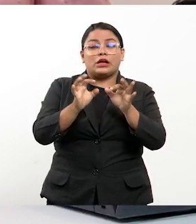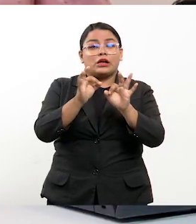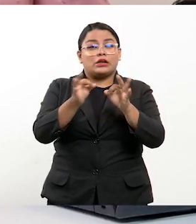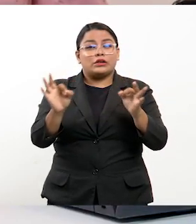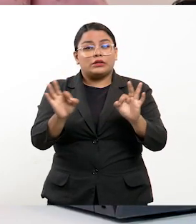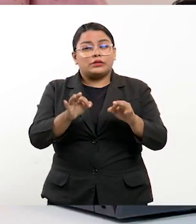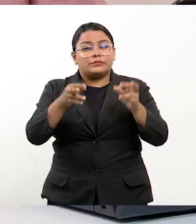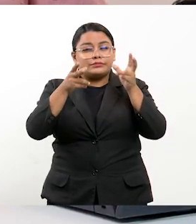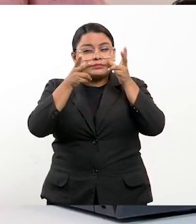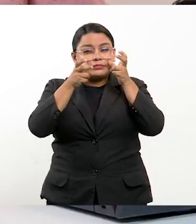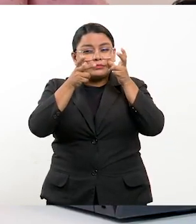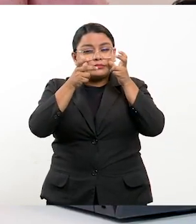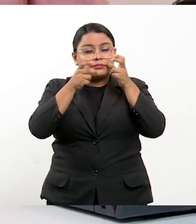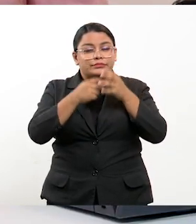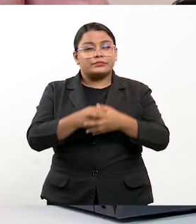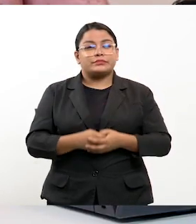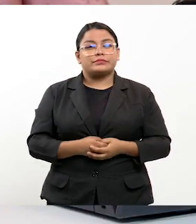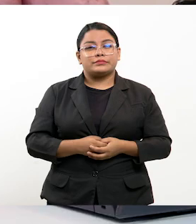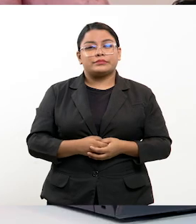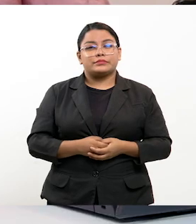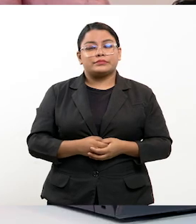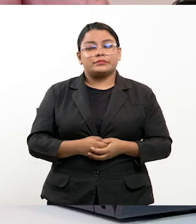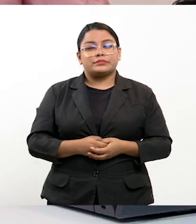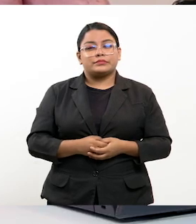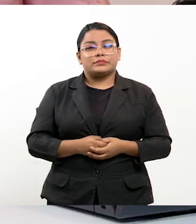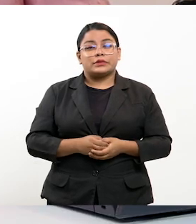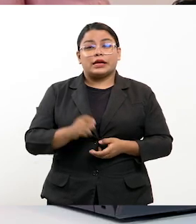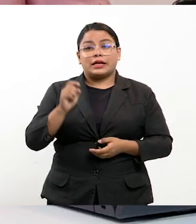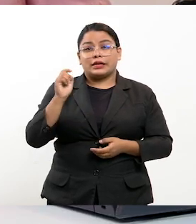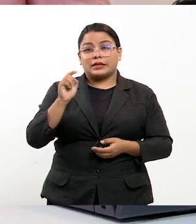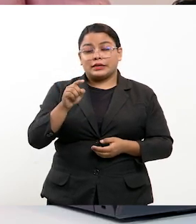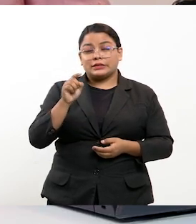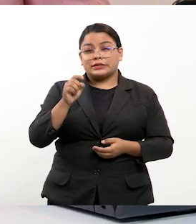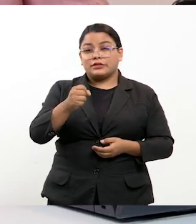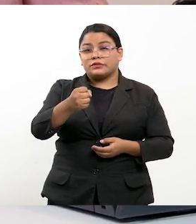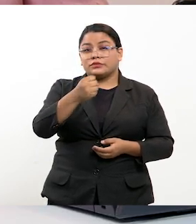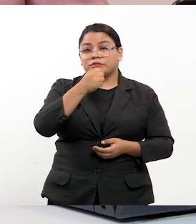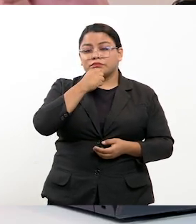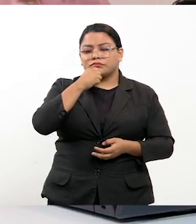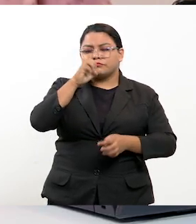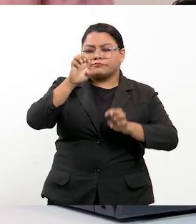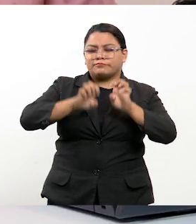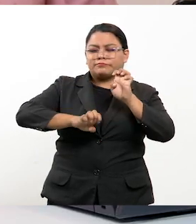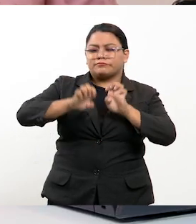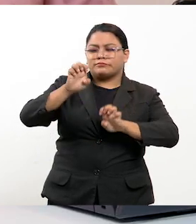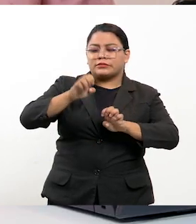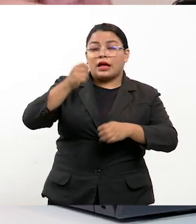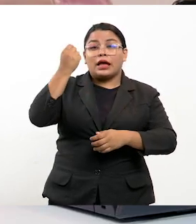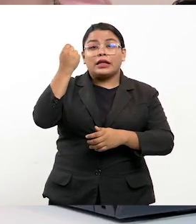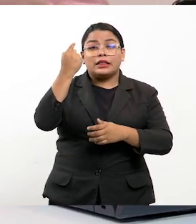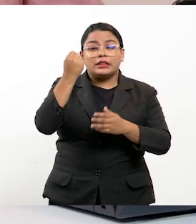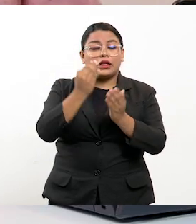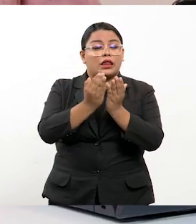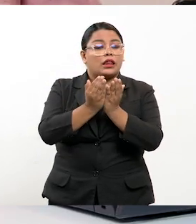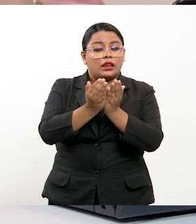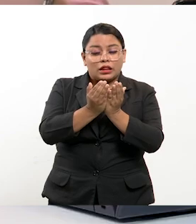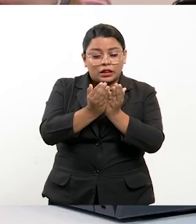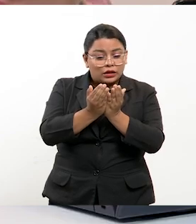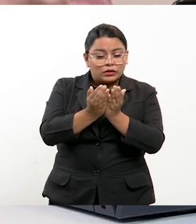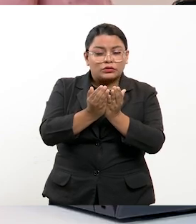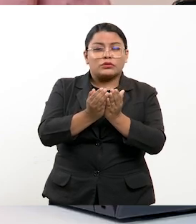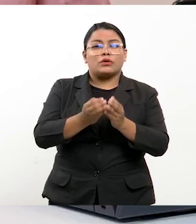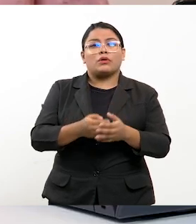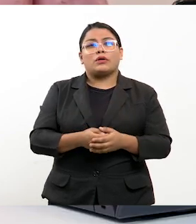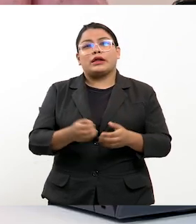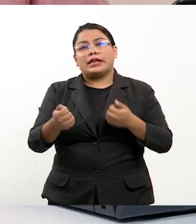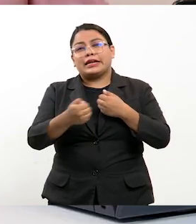como se observa en pantalla. A través de este texto nosotros evaluamos la comprensión lectora, la ortografía,